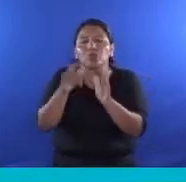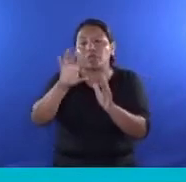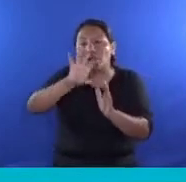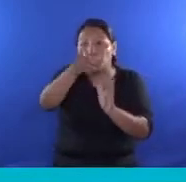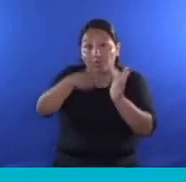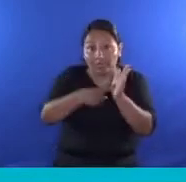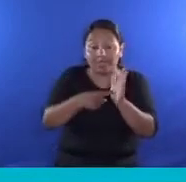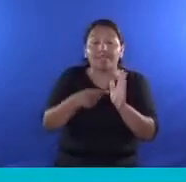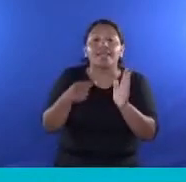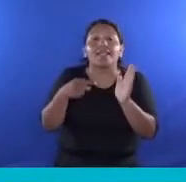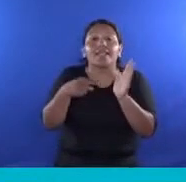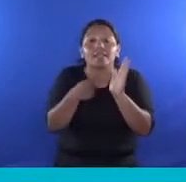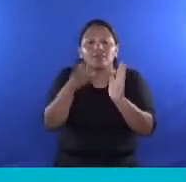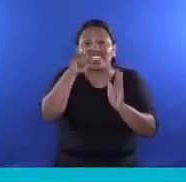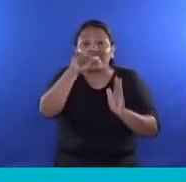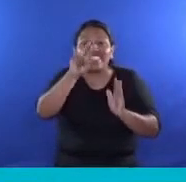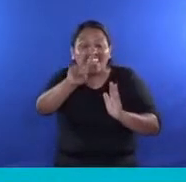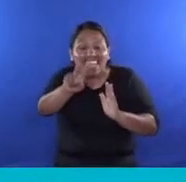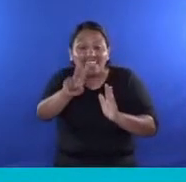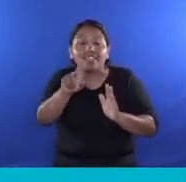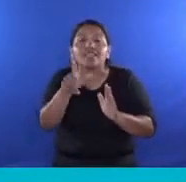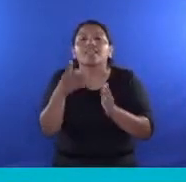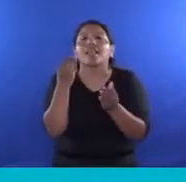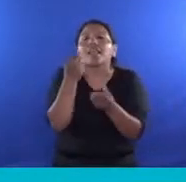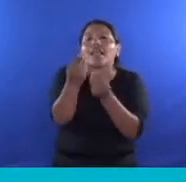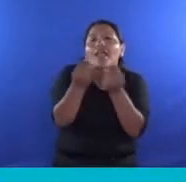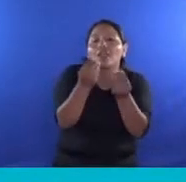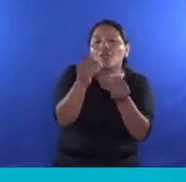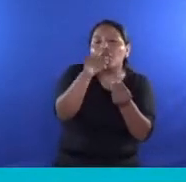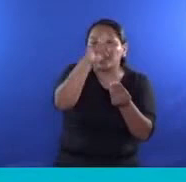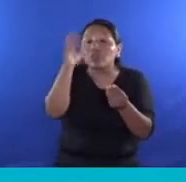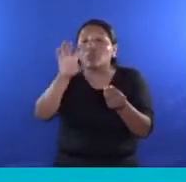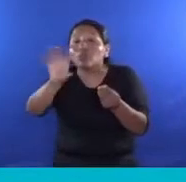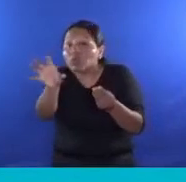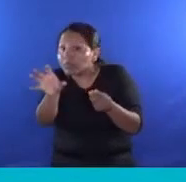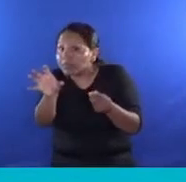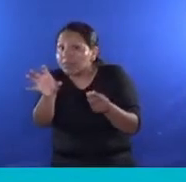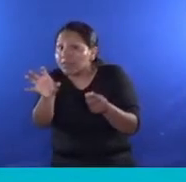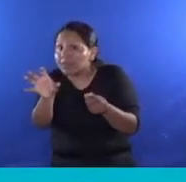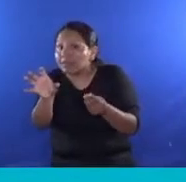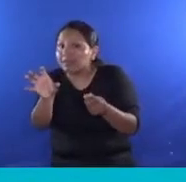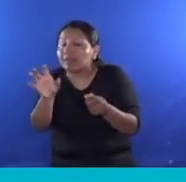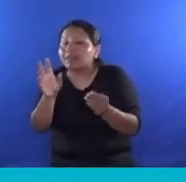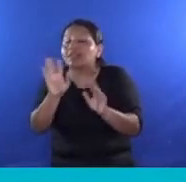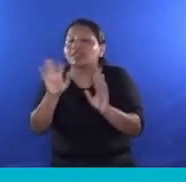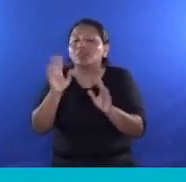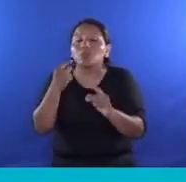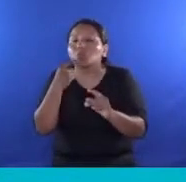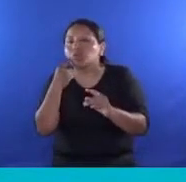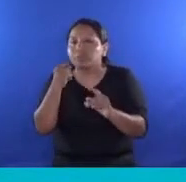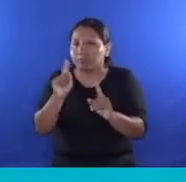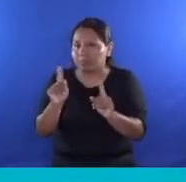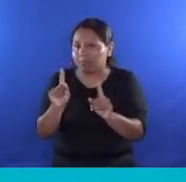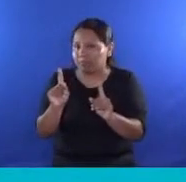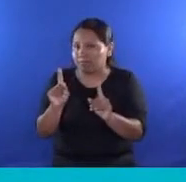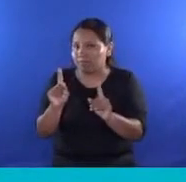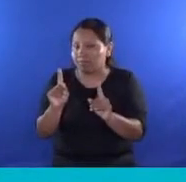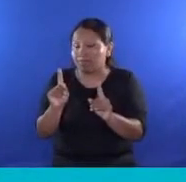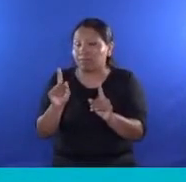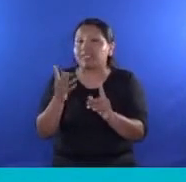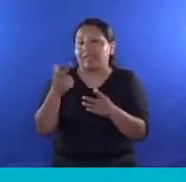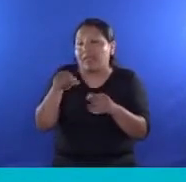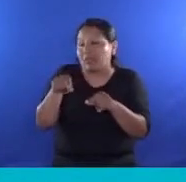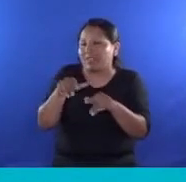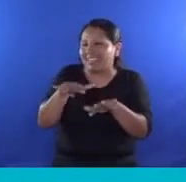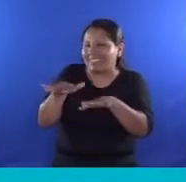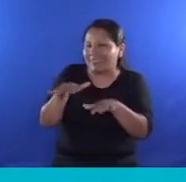bonaerense, el artículo 72 refiere a cargos nacionales y provinciales y no regulaba el régimen municipal, que era, por ejemplo, uno de los casos